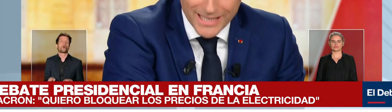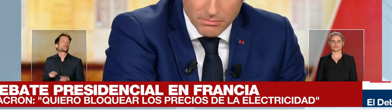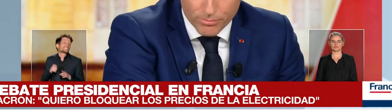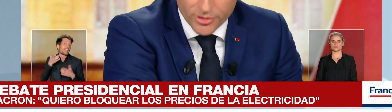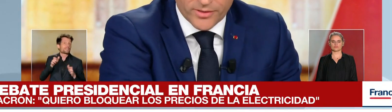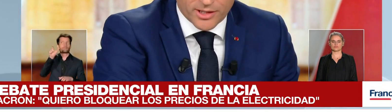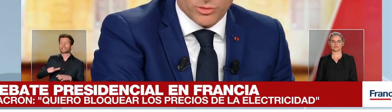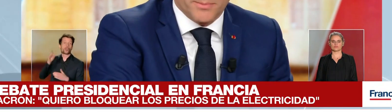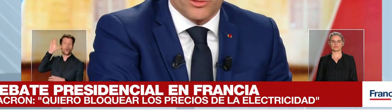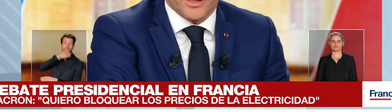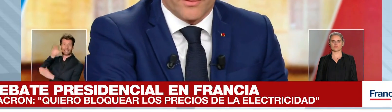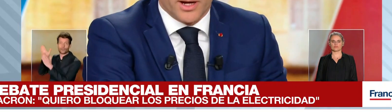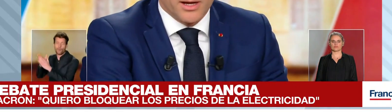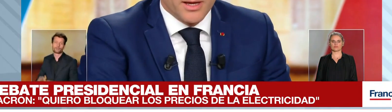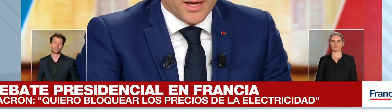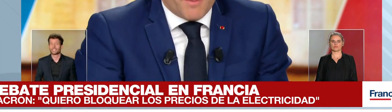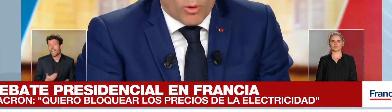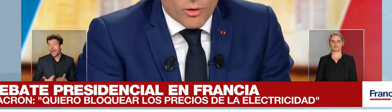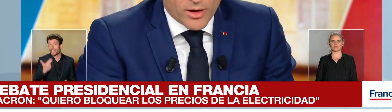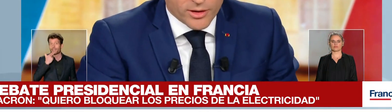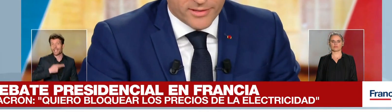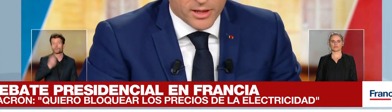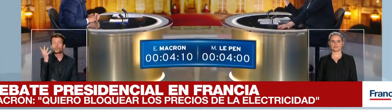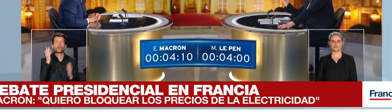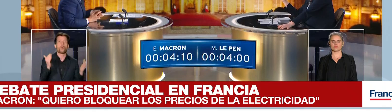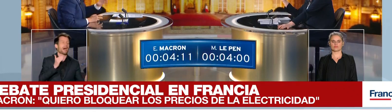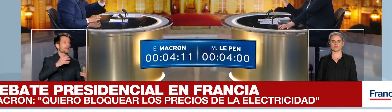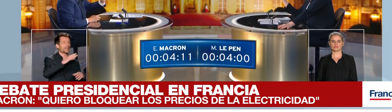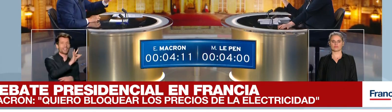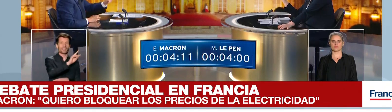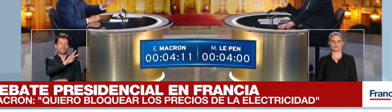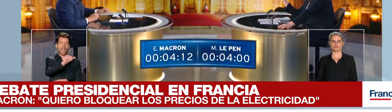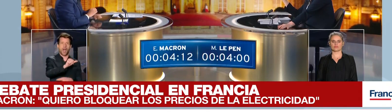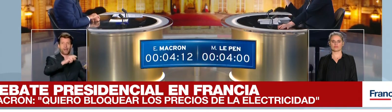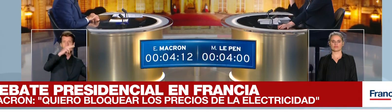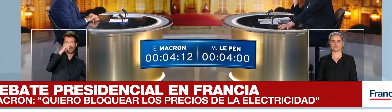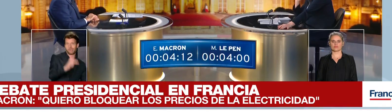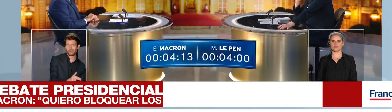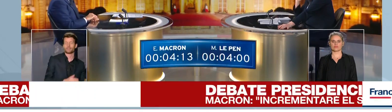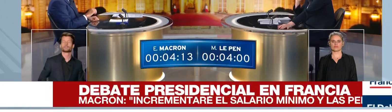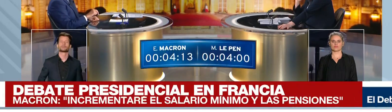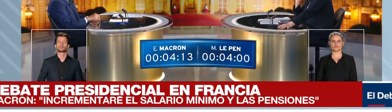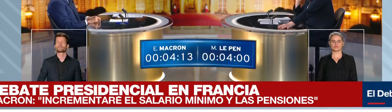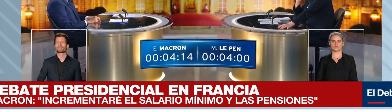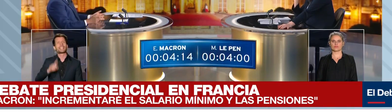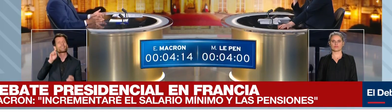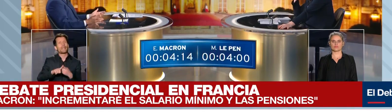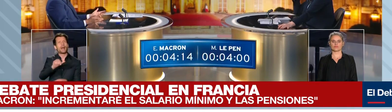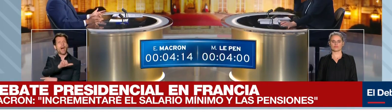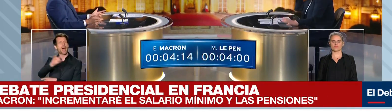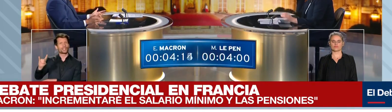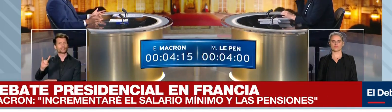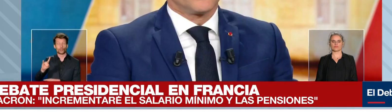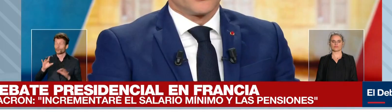respecto al poder adquisitivo para bloquear los precios, que es más efectivo que reducir el IVA, y revalorizar el empleo. Sobre las ayudas a